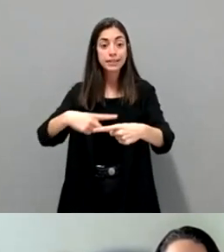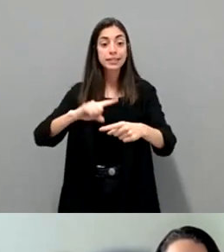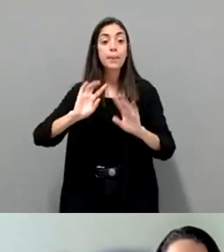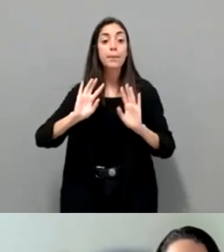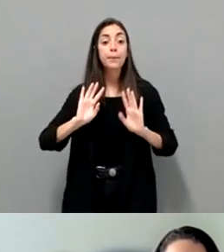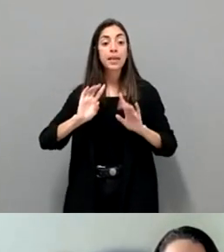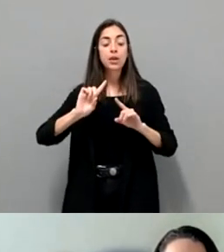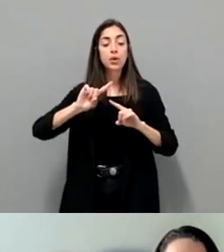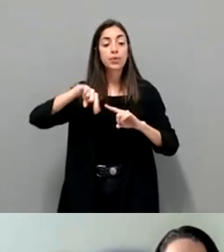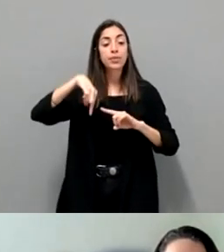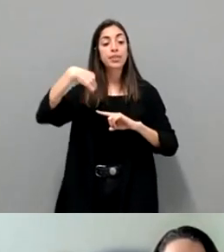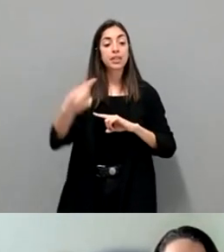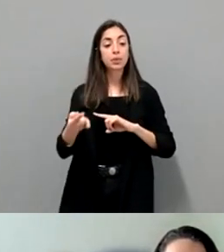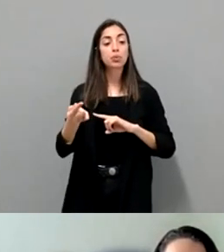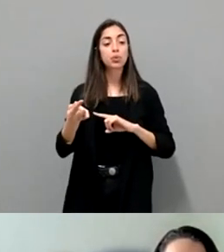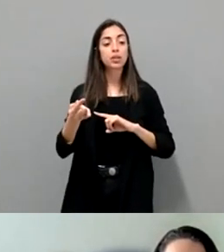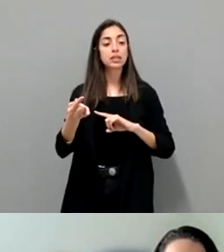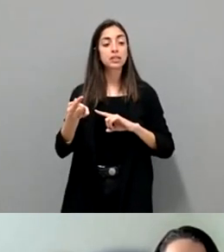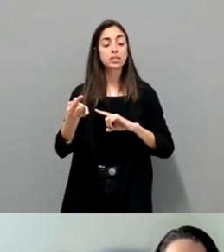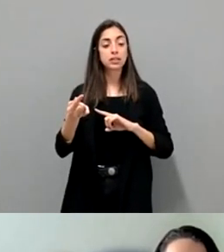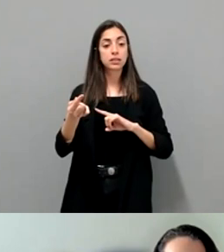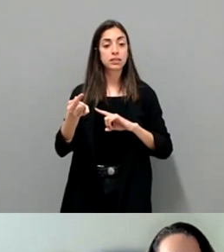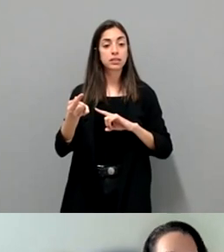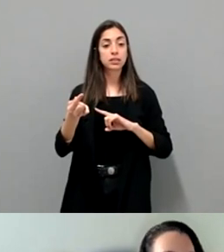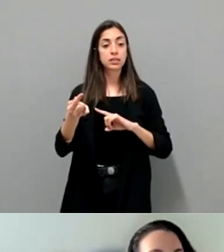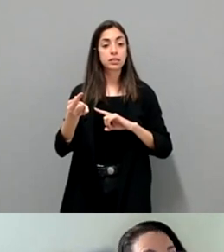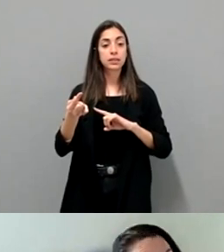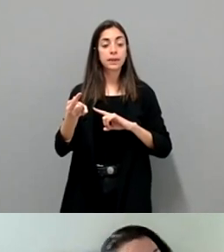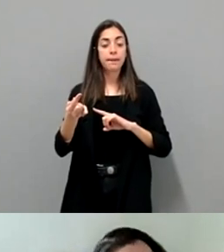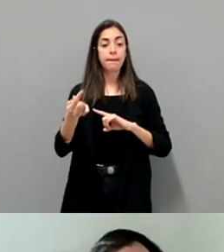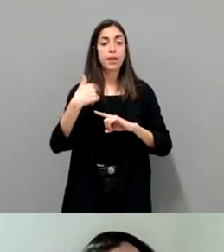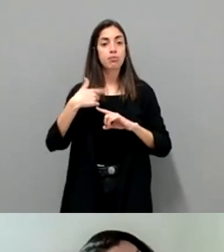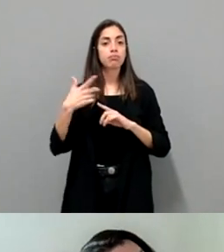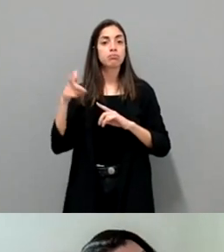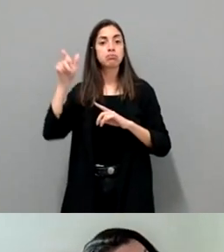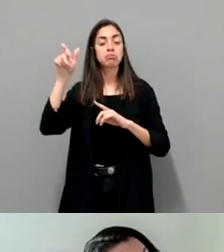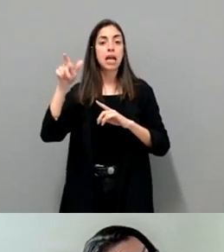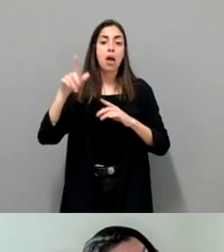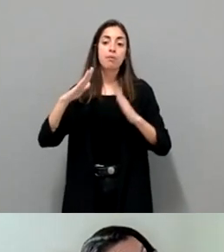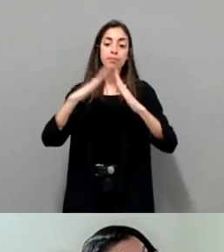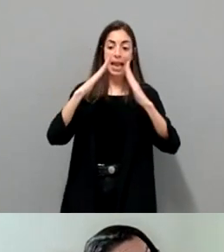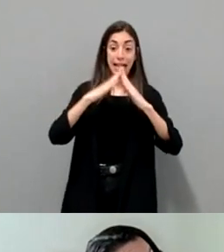para afuera tuviese una asistente personal.